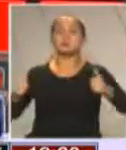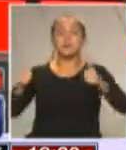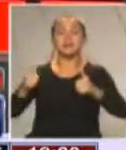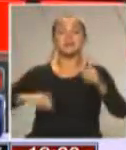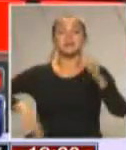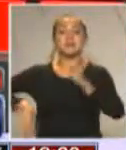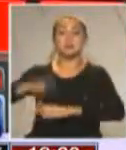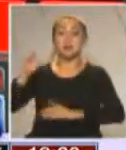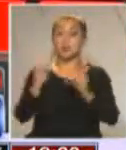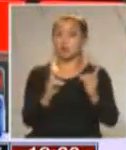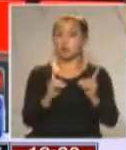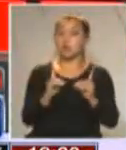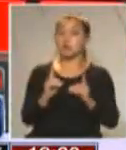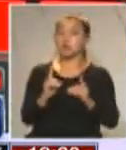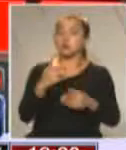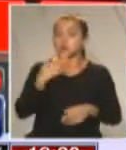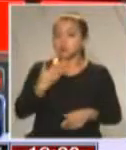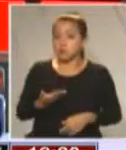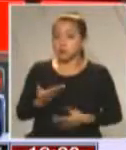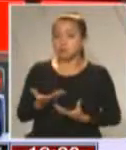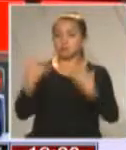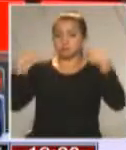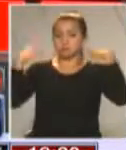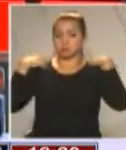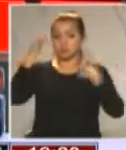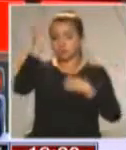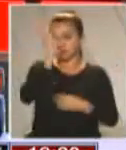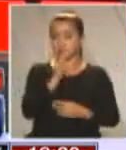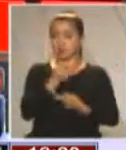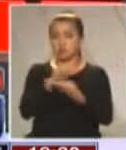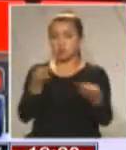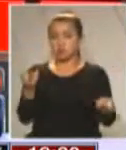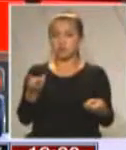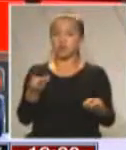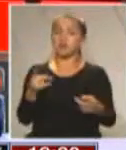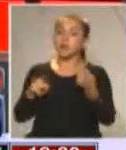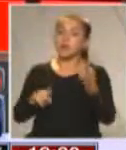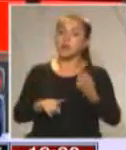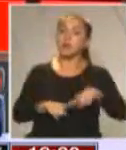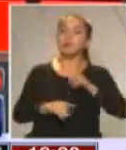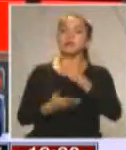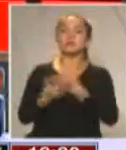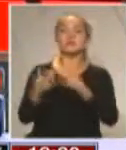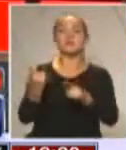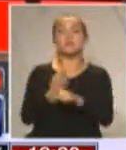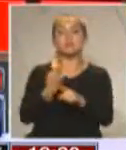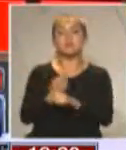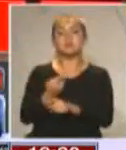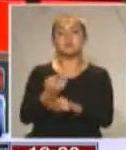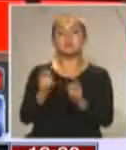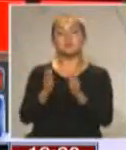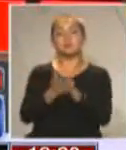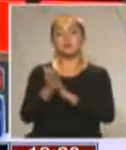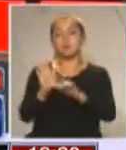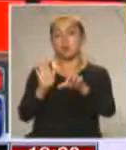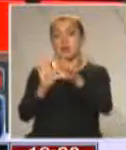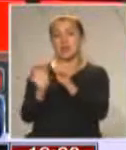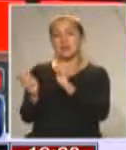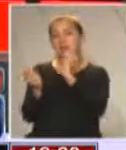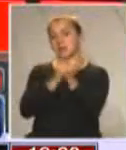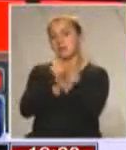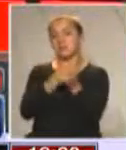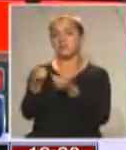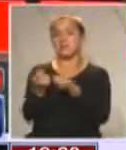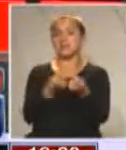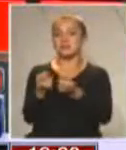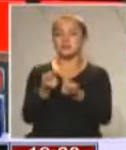todo en algunos casos cuando ejercen también un rol público. La otra vez también conversábamos de cómo la ley podría cambiar el tema del financiamiento de